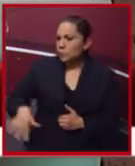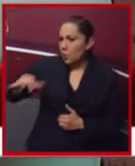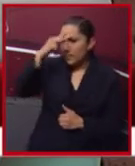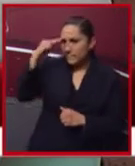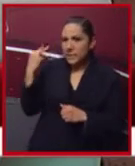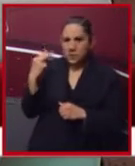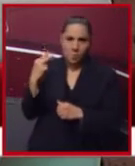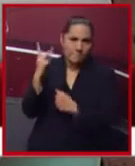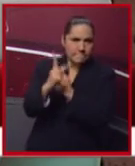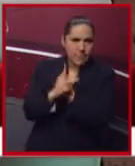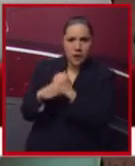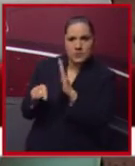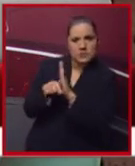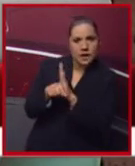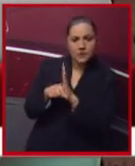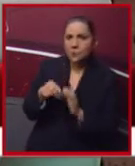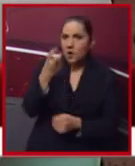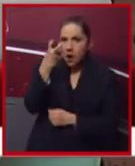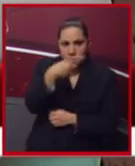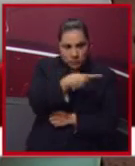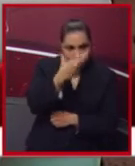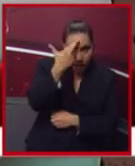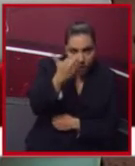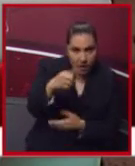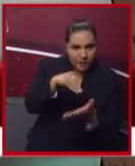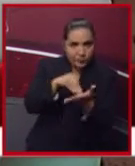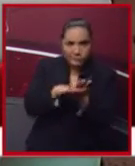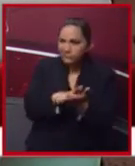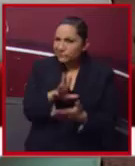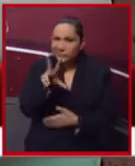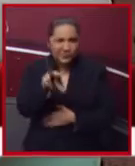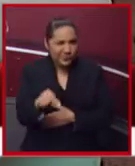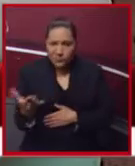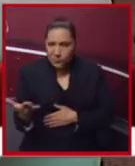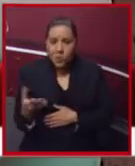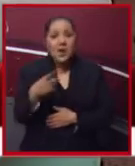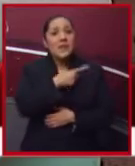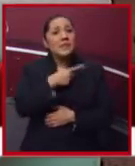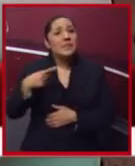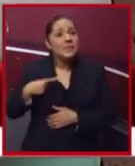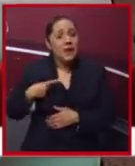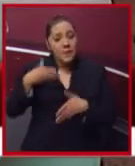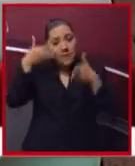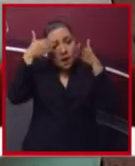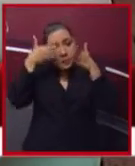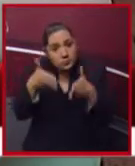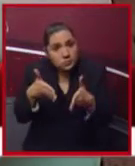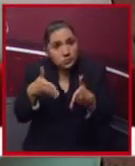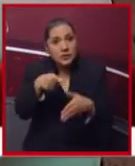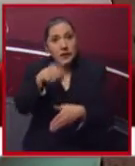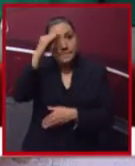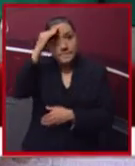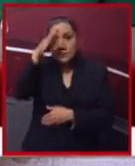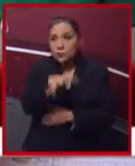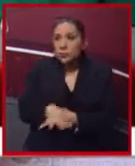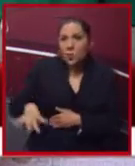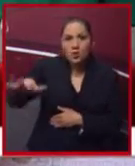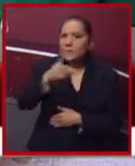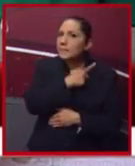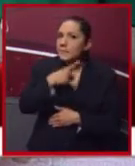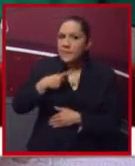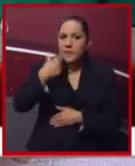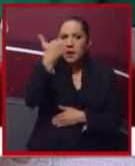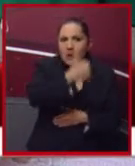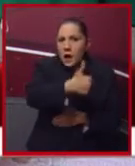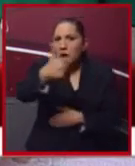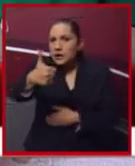justificar. El primer principio es que la prisión preventiva se tiene que decidir caso por caso, persona por persona.